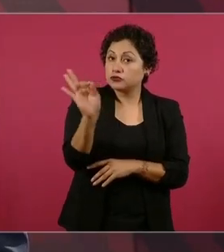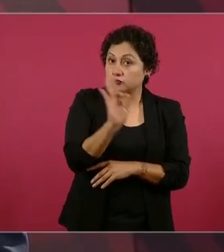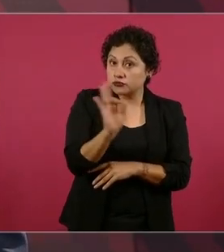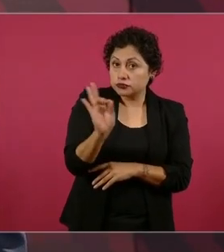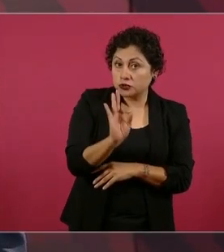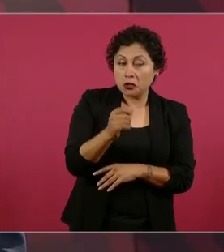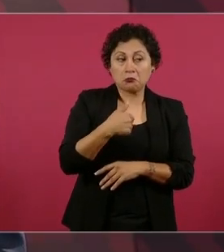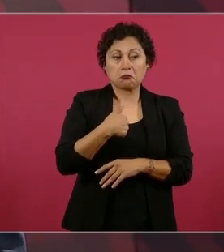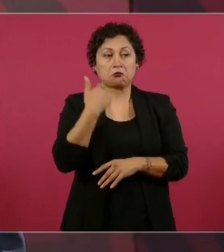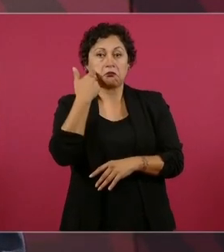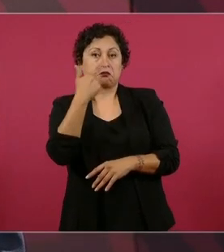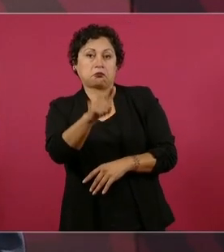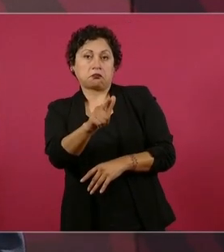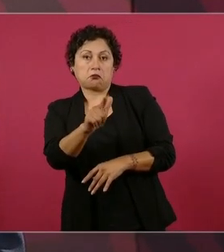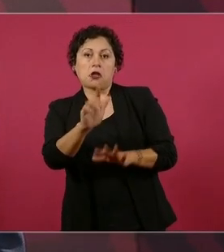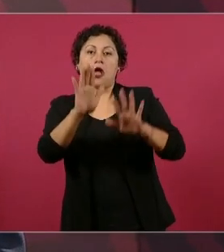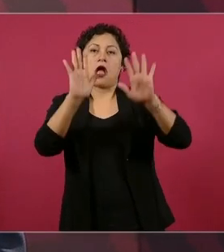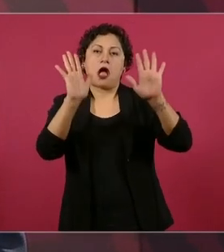inconformidad